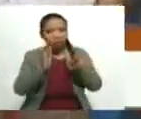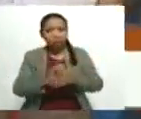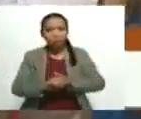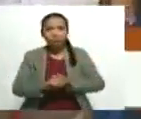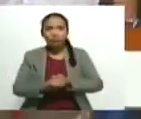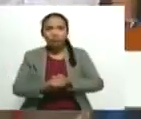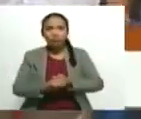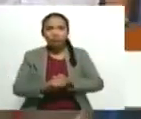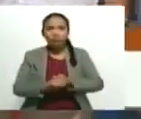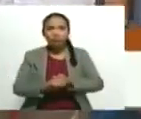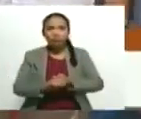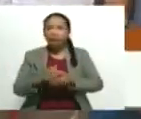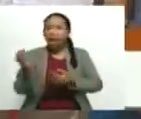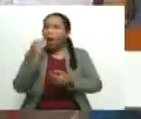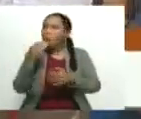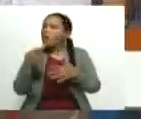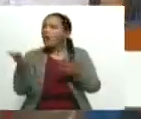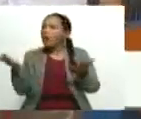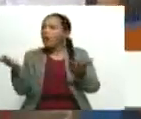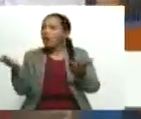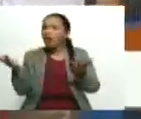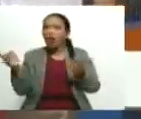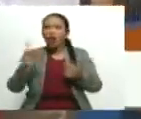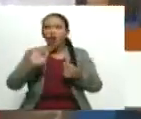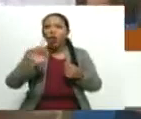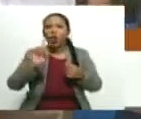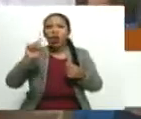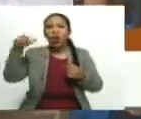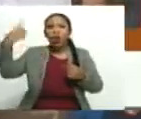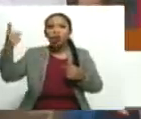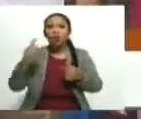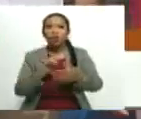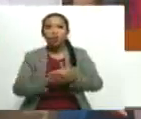¿Qué coma qué? No.